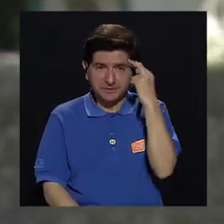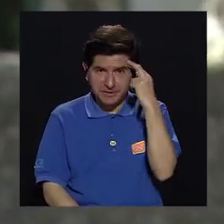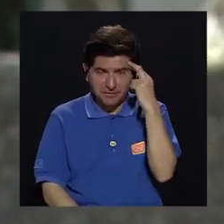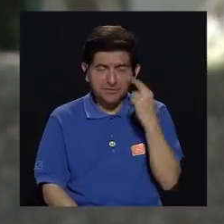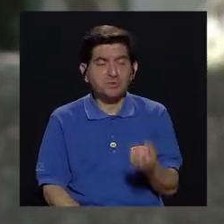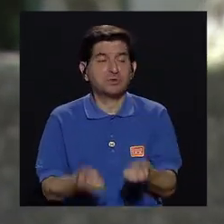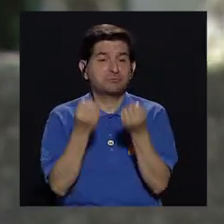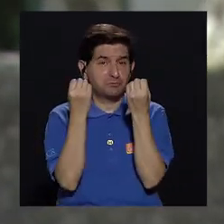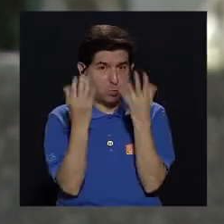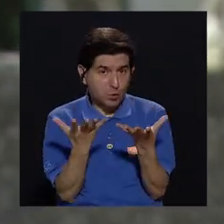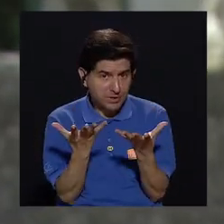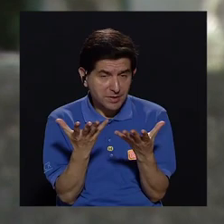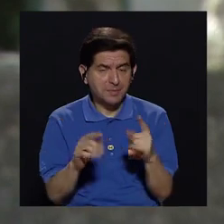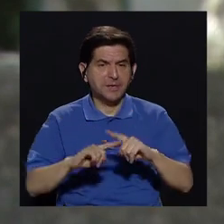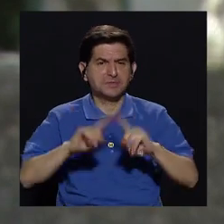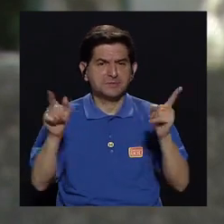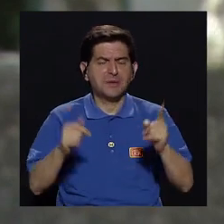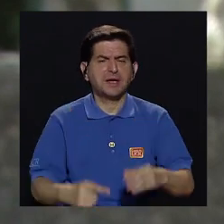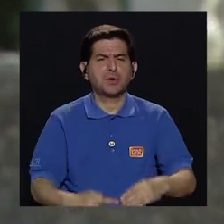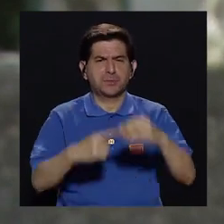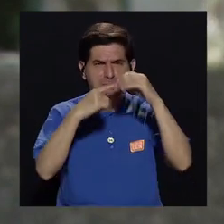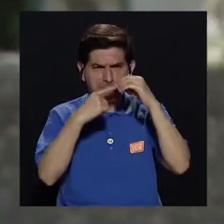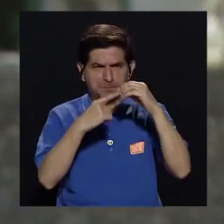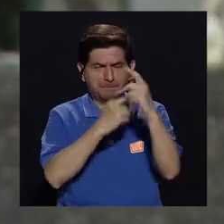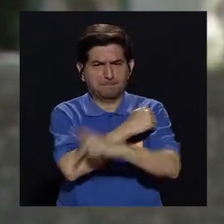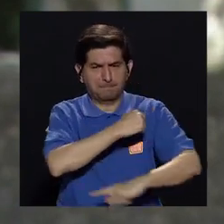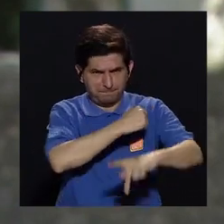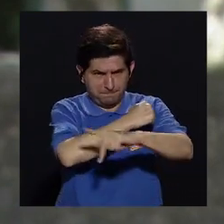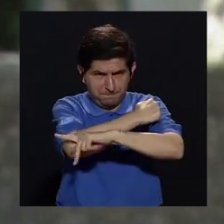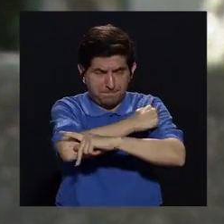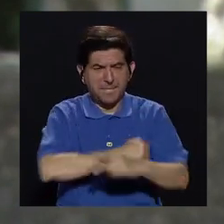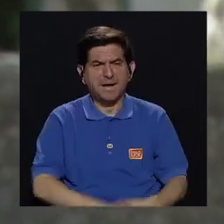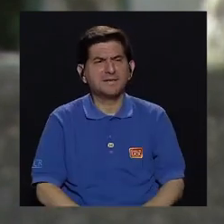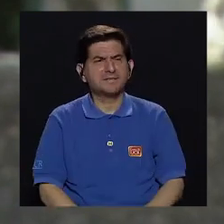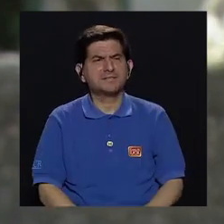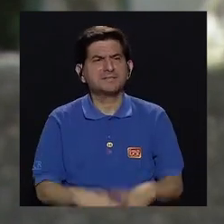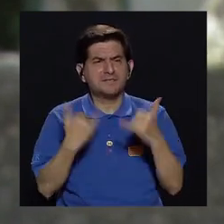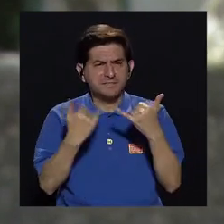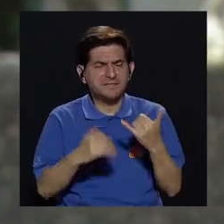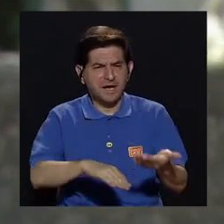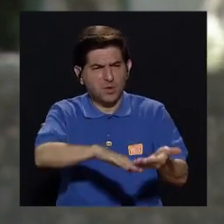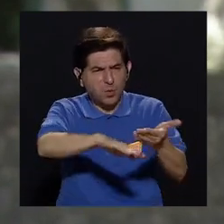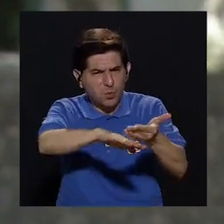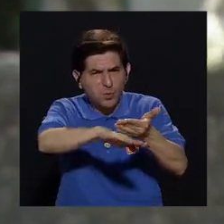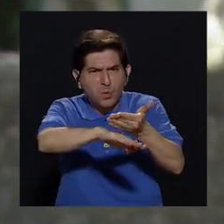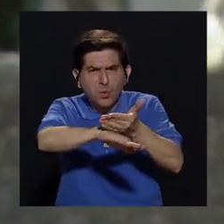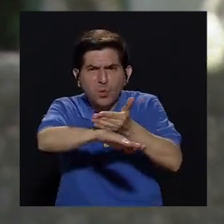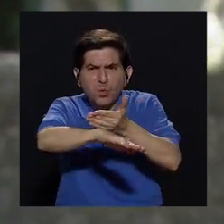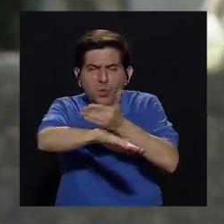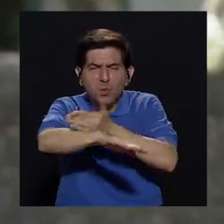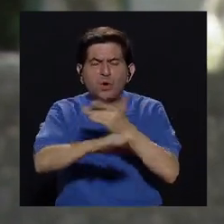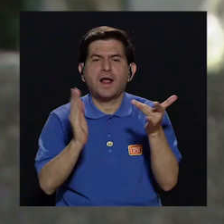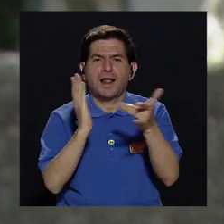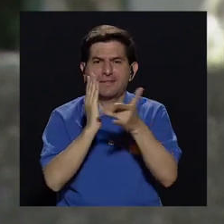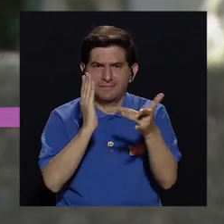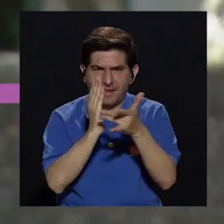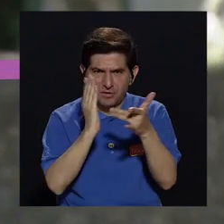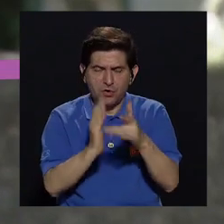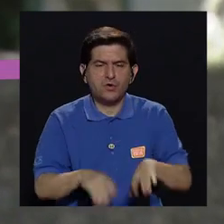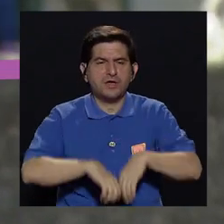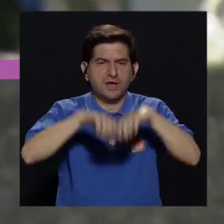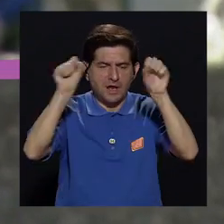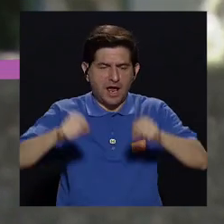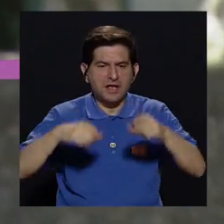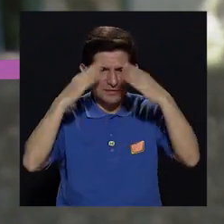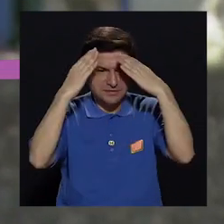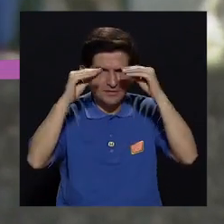son muchas, pero principalmente el país ha venido experimentando un crecimiento de tecnologías, sistemas